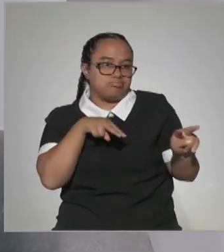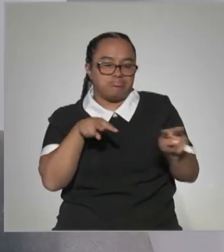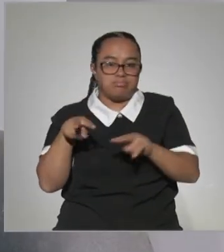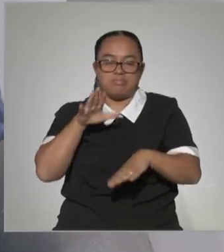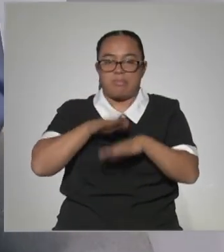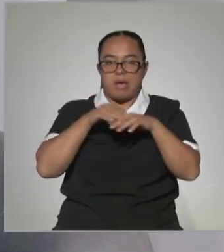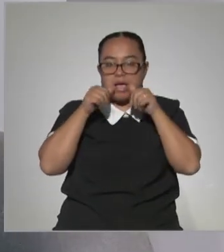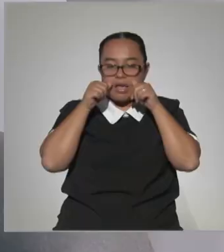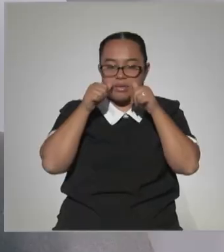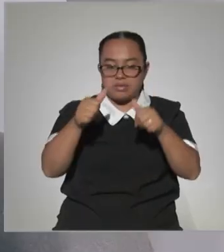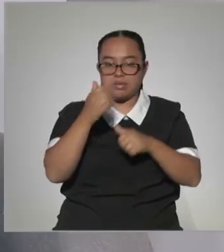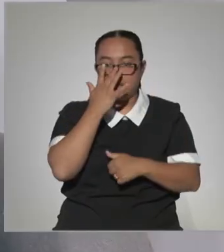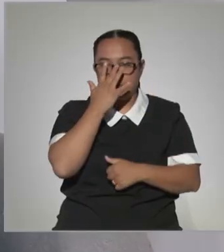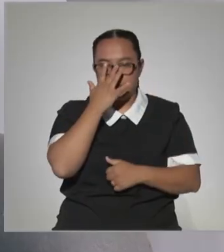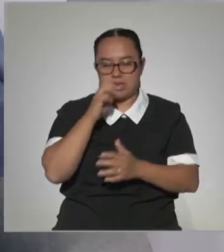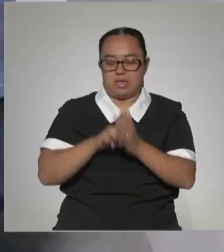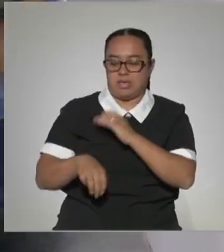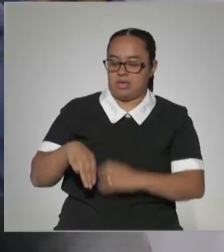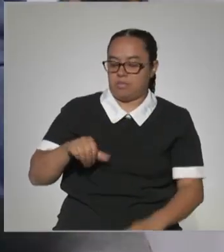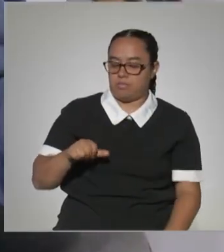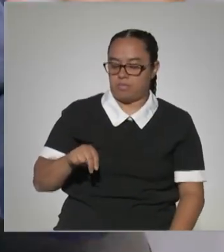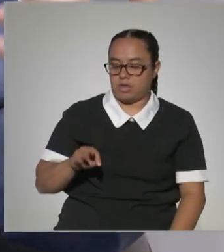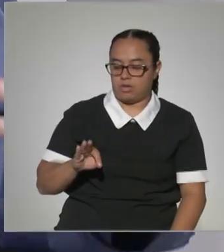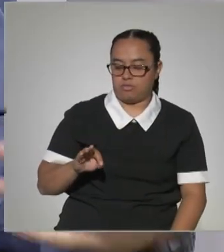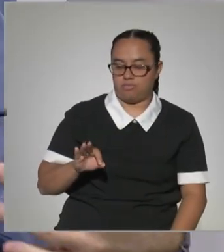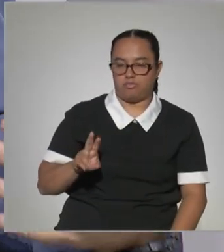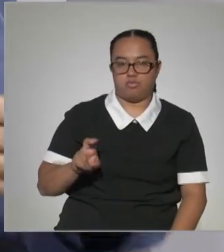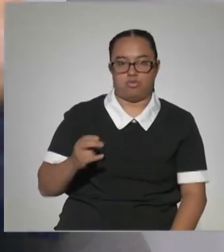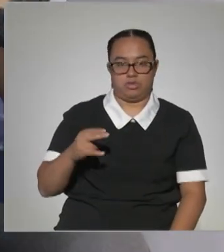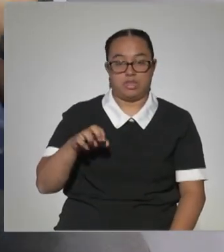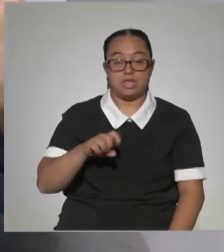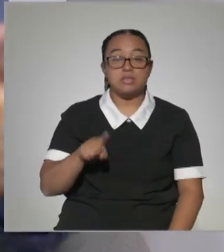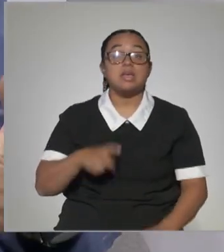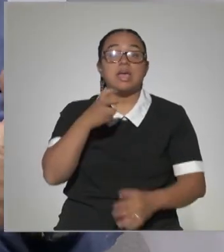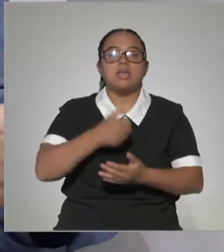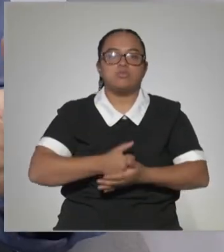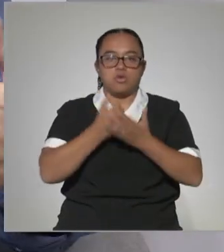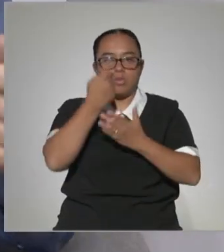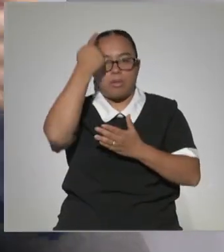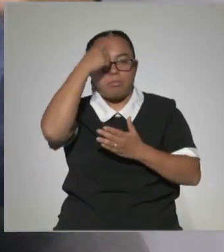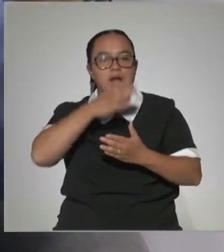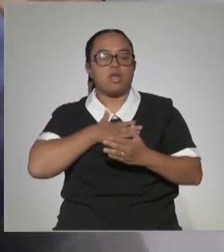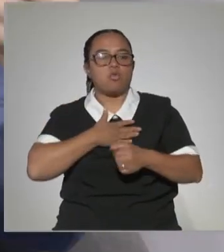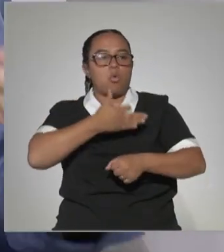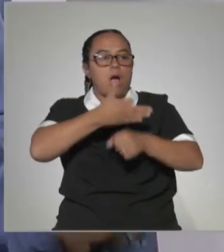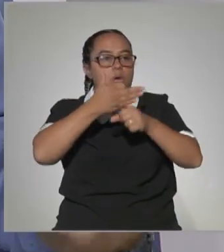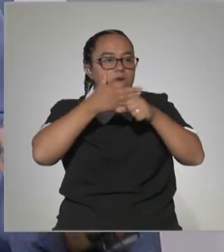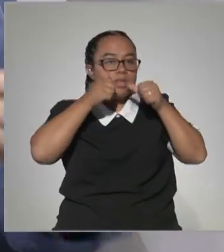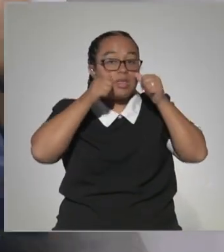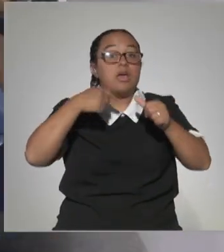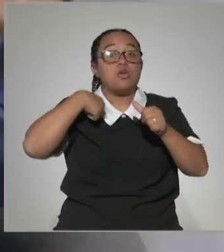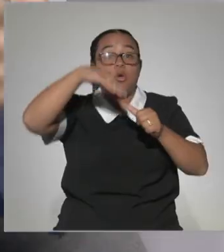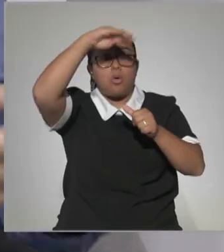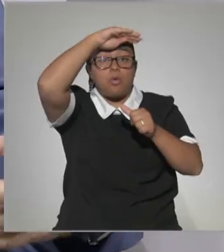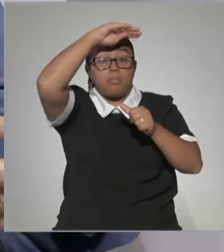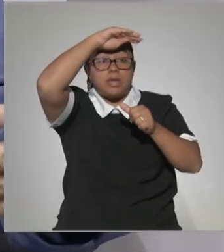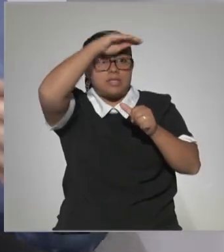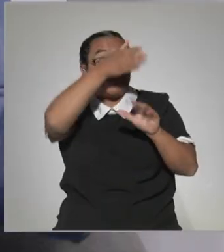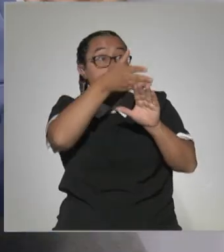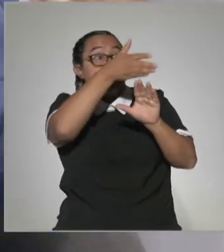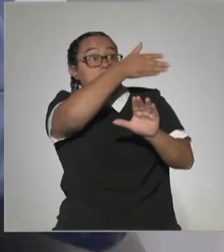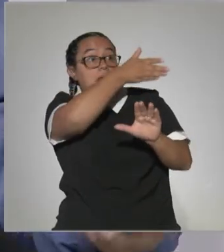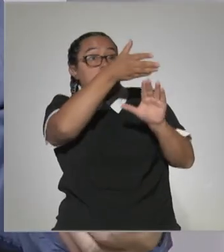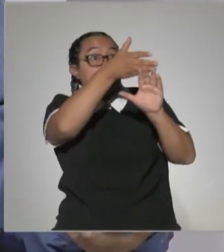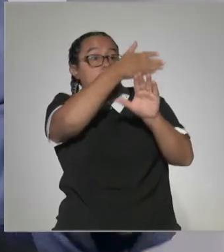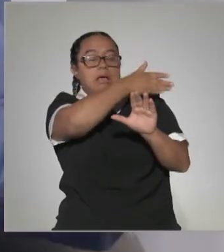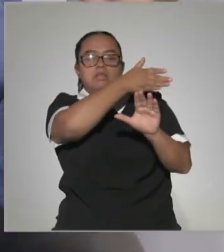nivel de alerta en mindfulness lo conocemos como algo que ayuda a estar presente. Nosotros necesitamos estar alerta